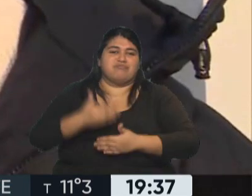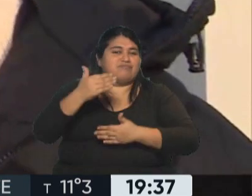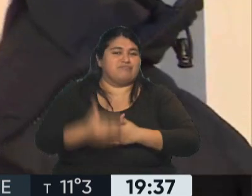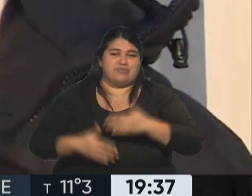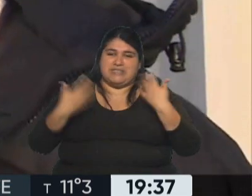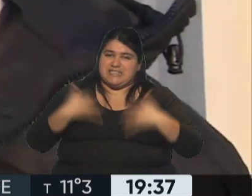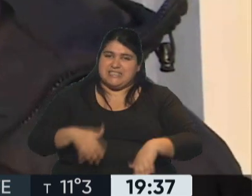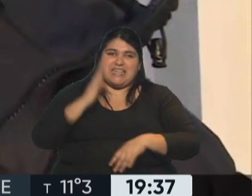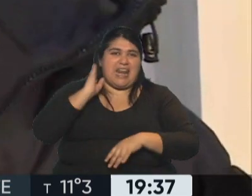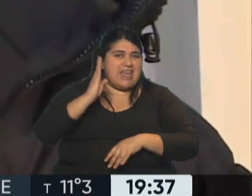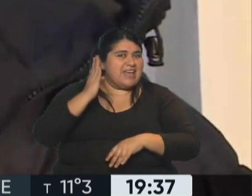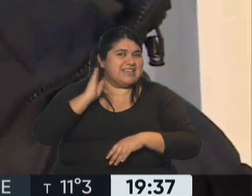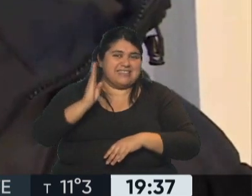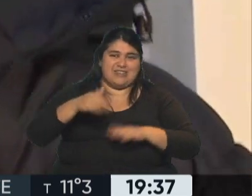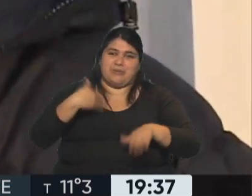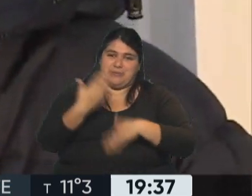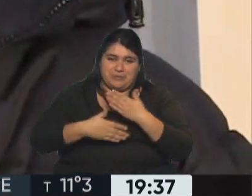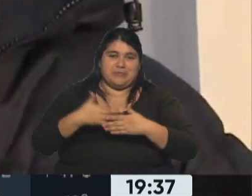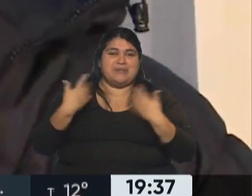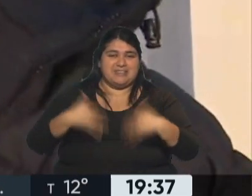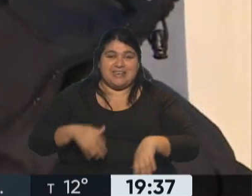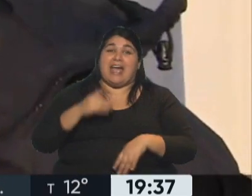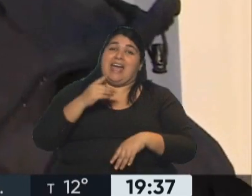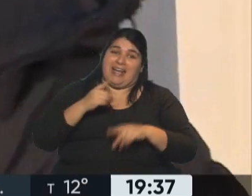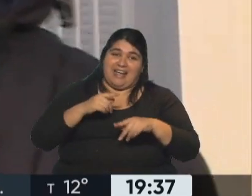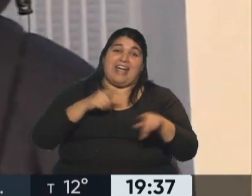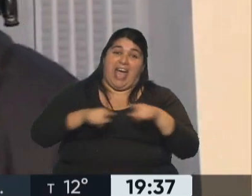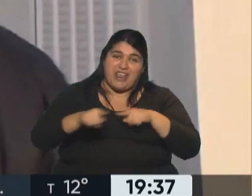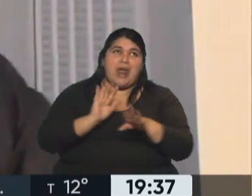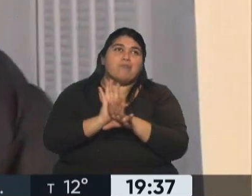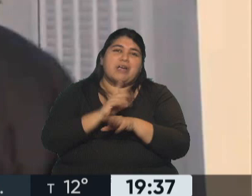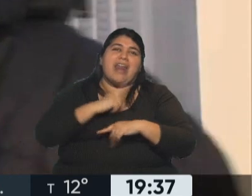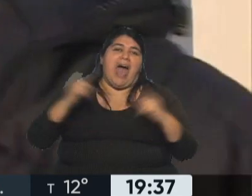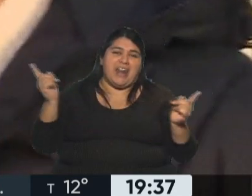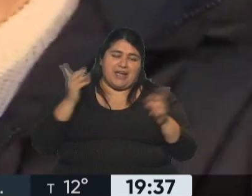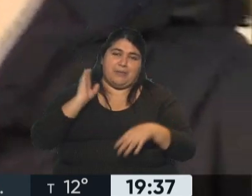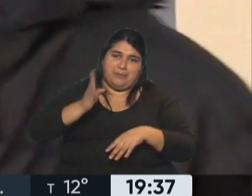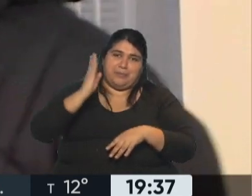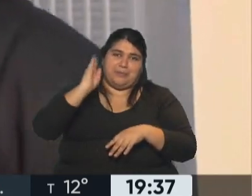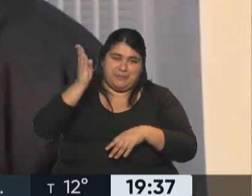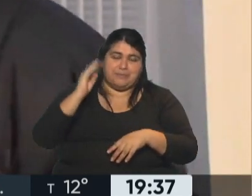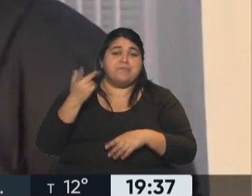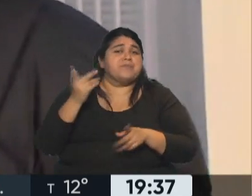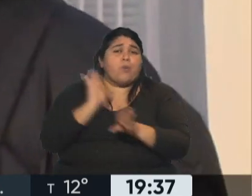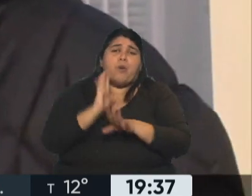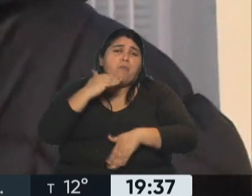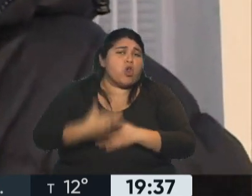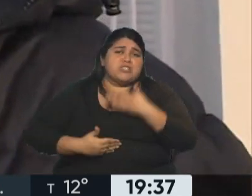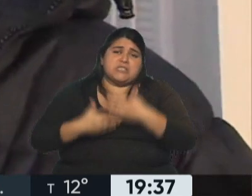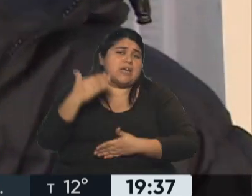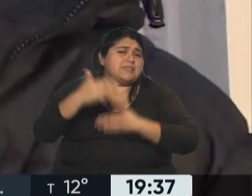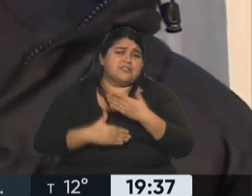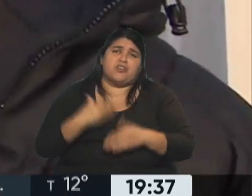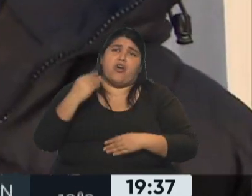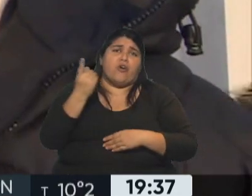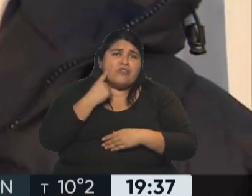es una carrera larga me trae todo carrera larga carrera larga y que no es un proceso hay que vivir todos los